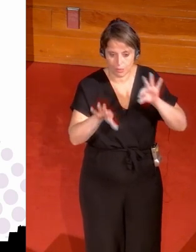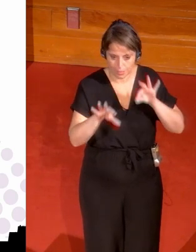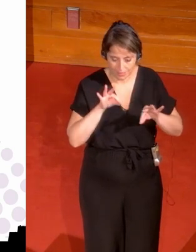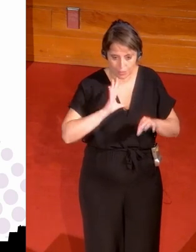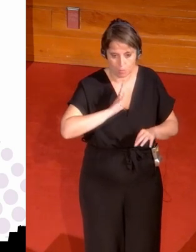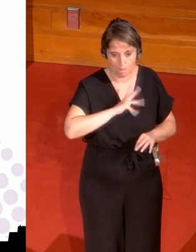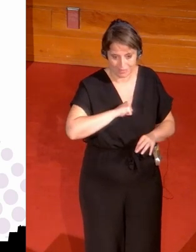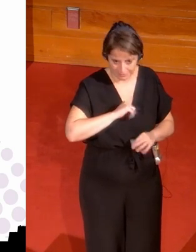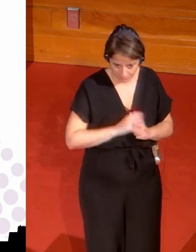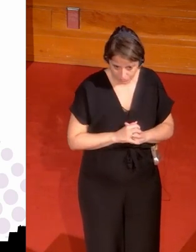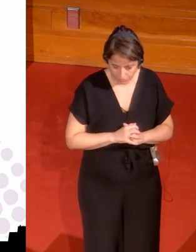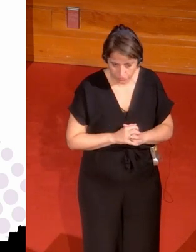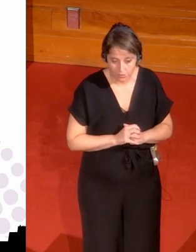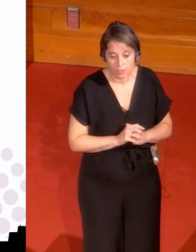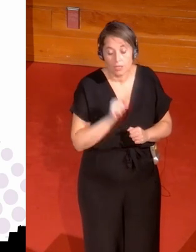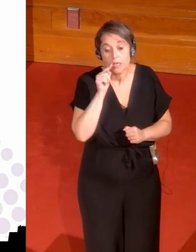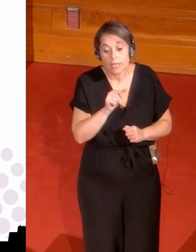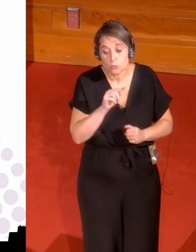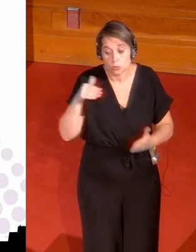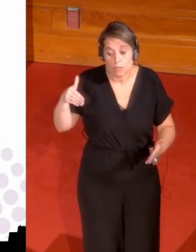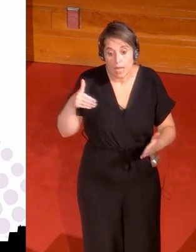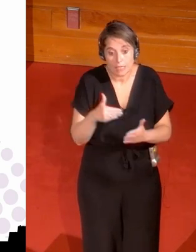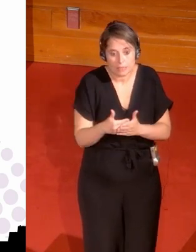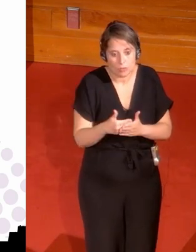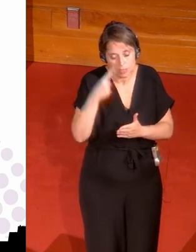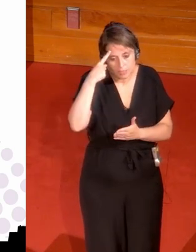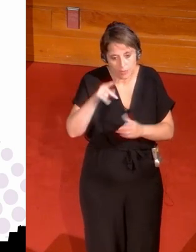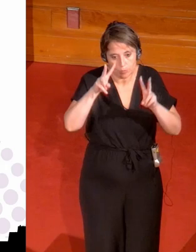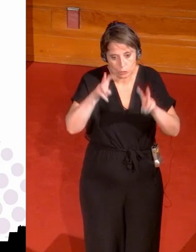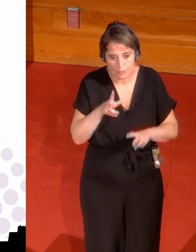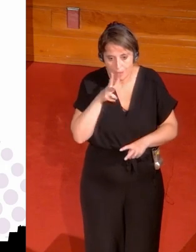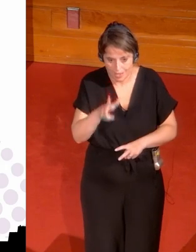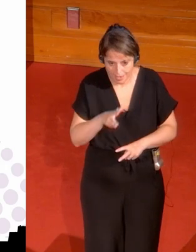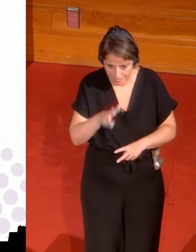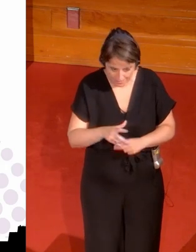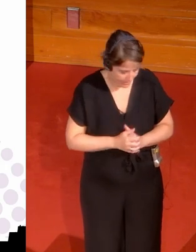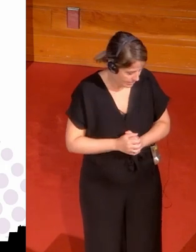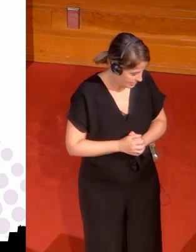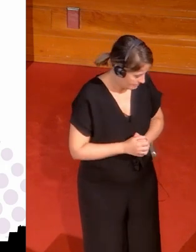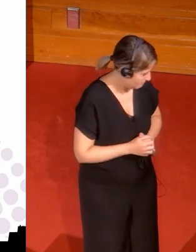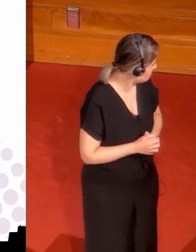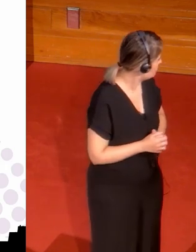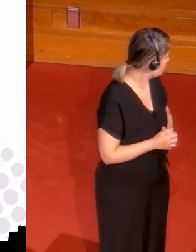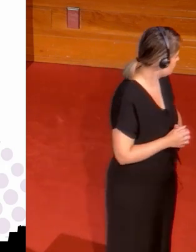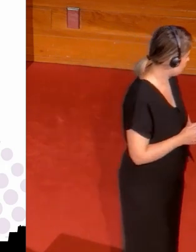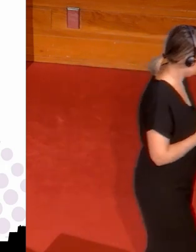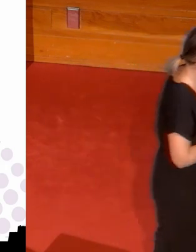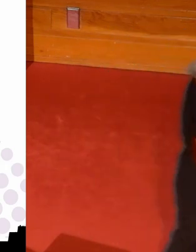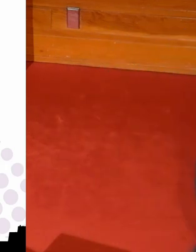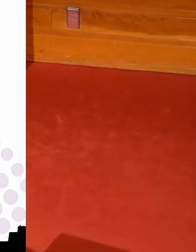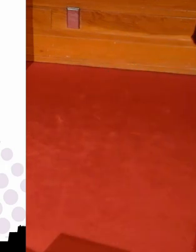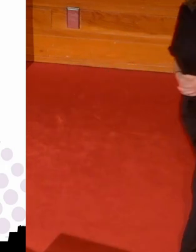los palestinos Esto es lo que sabemos hasta la fecha de camala Harris que ha ido un